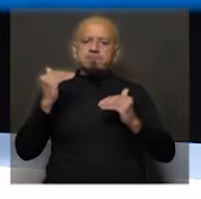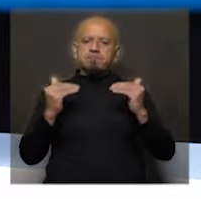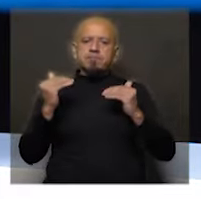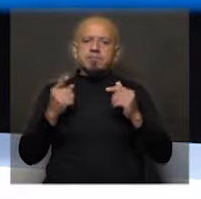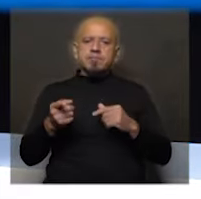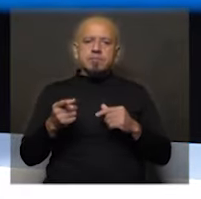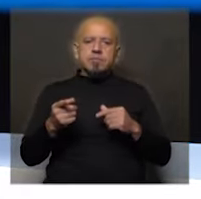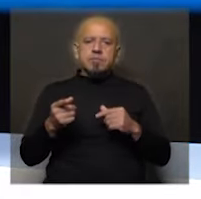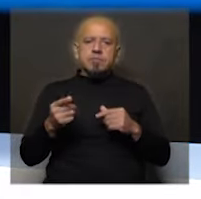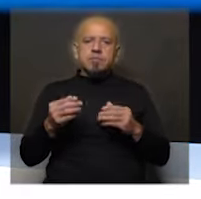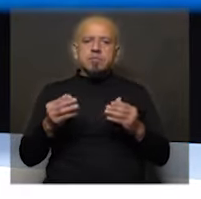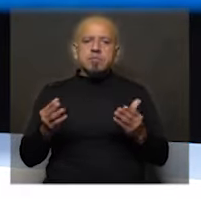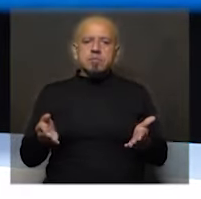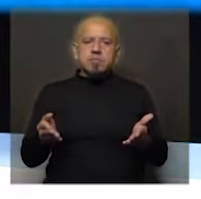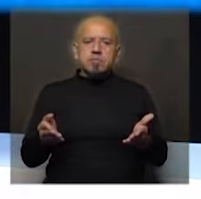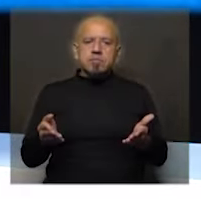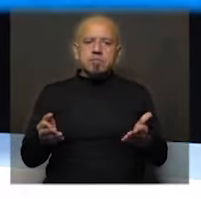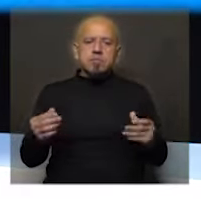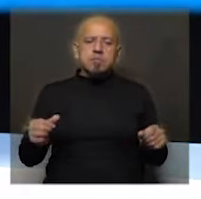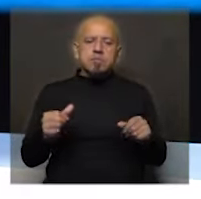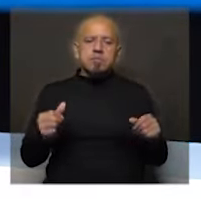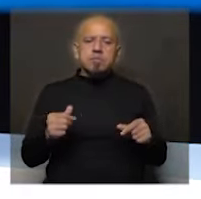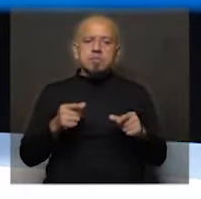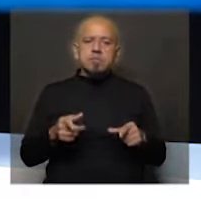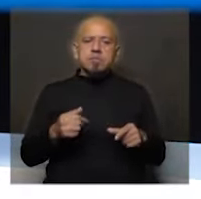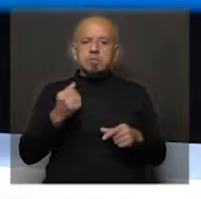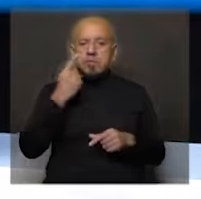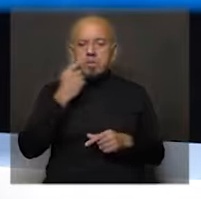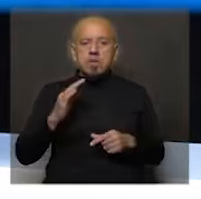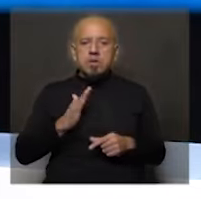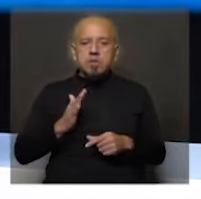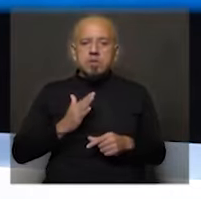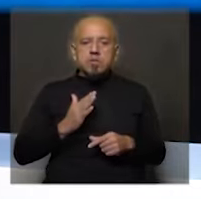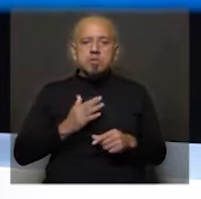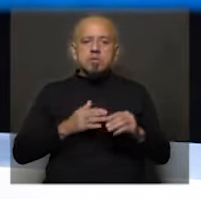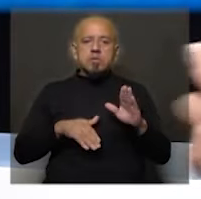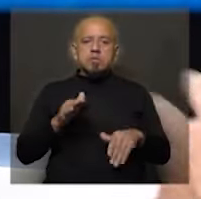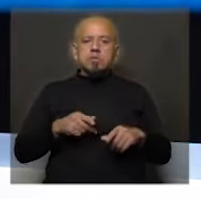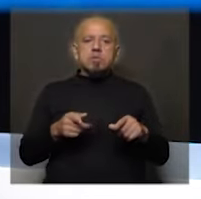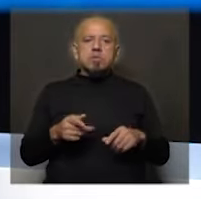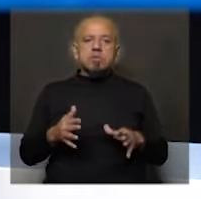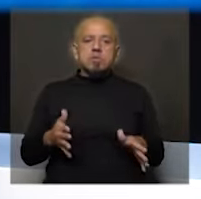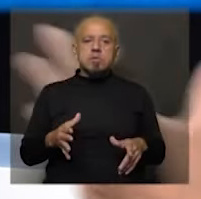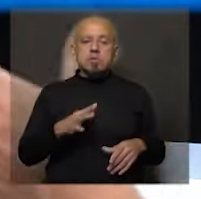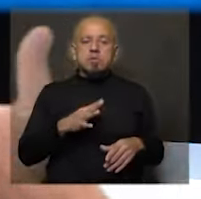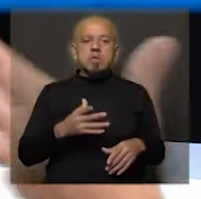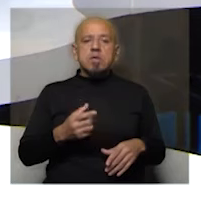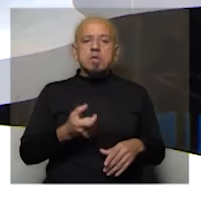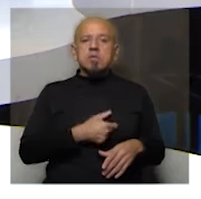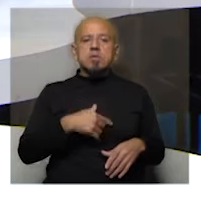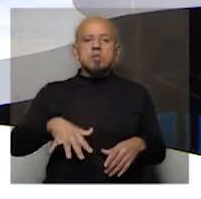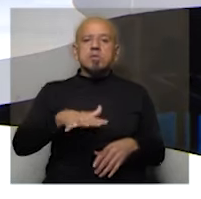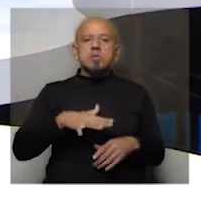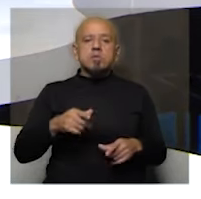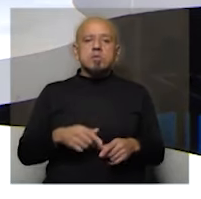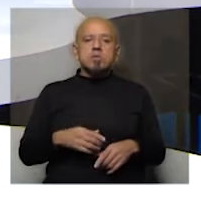víctima y el victimario jerarquizan el lugar del hombre y de la mujer según determinados patrones que se dan en la sociedad otro elemento que